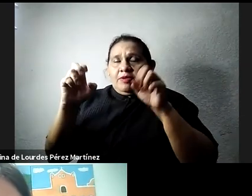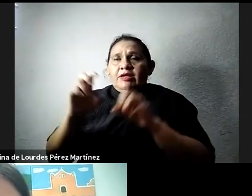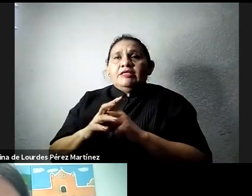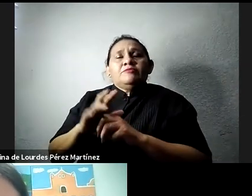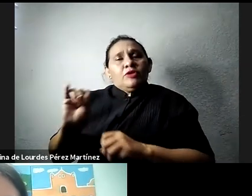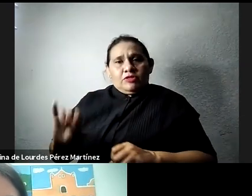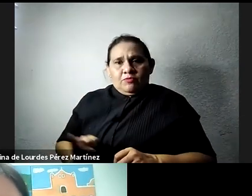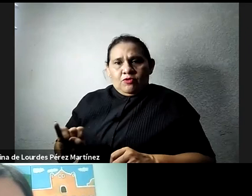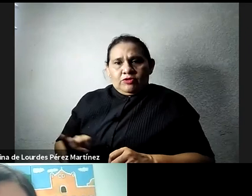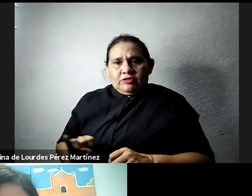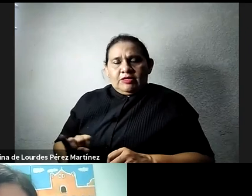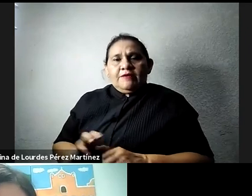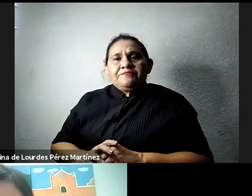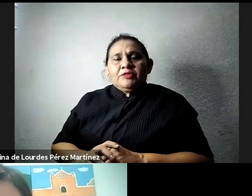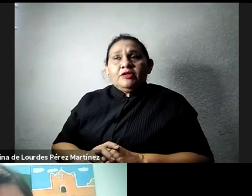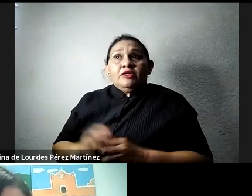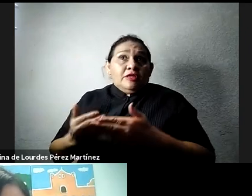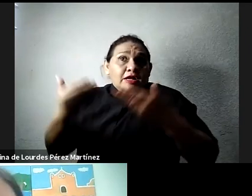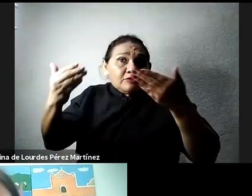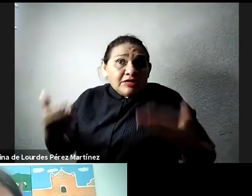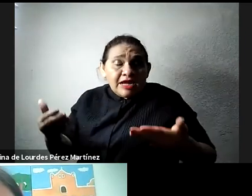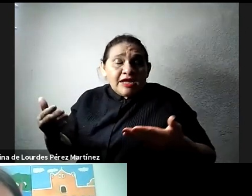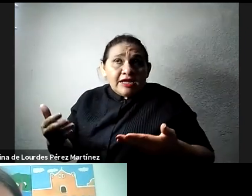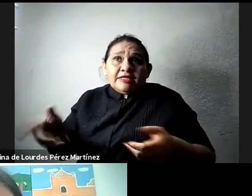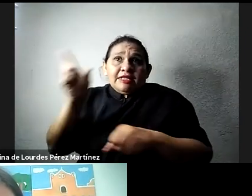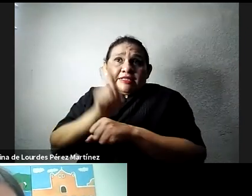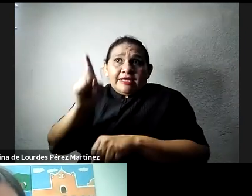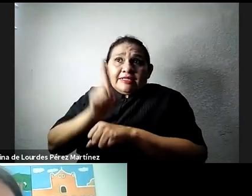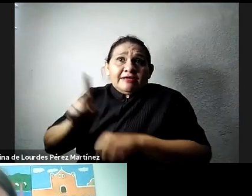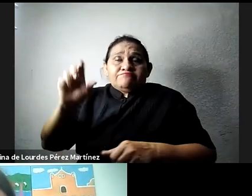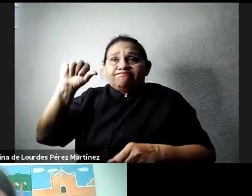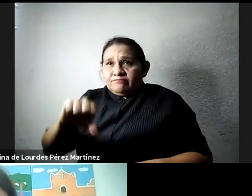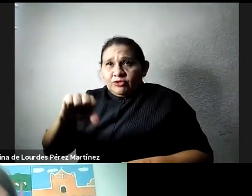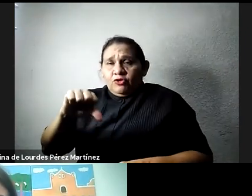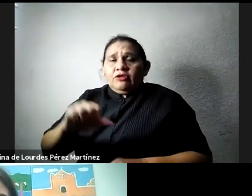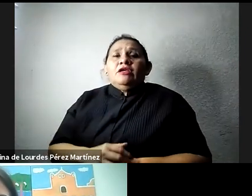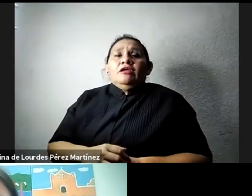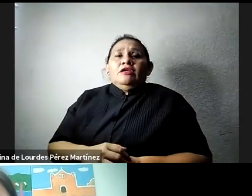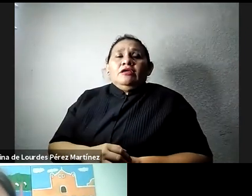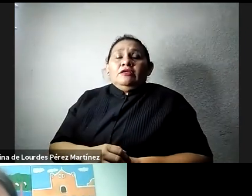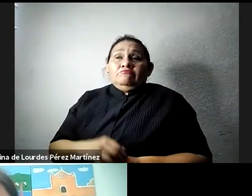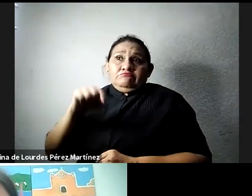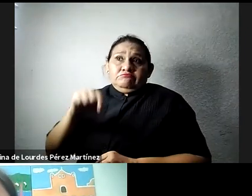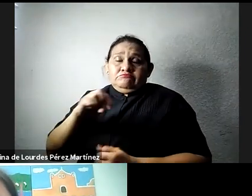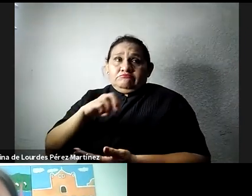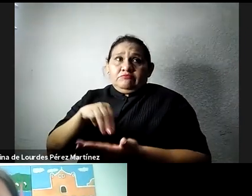interesante y tan actual y del día a día de hoy en el mundo y en Mérida, ¿no?